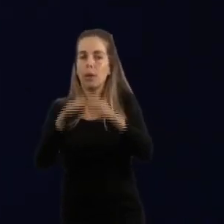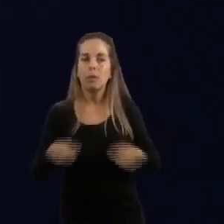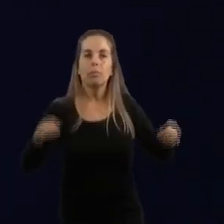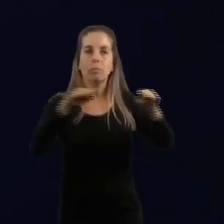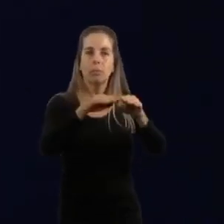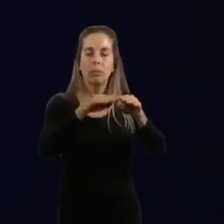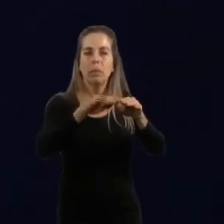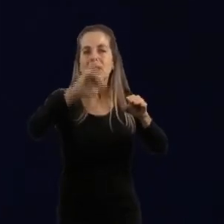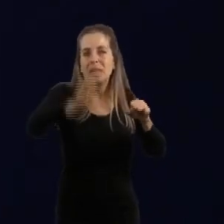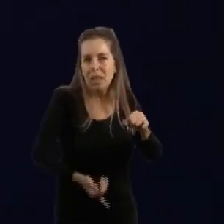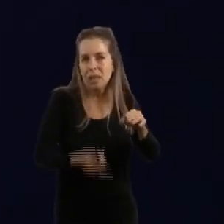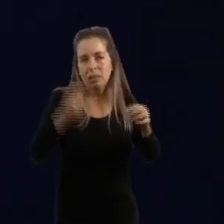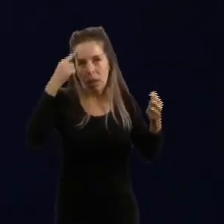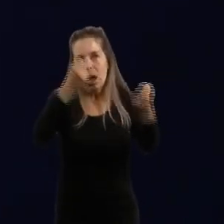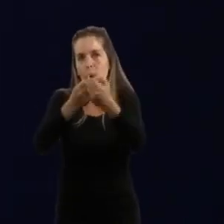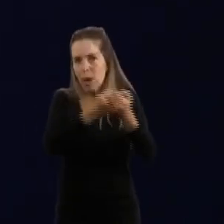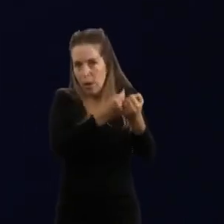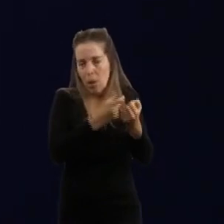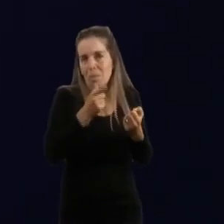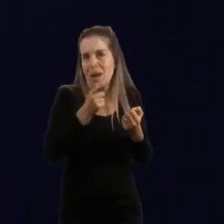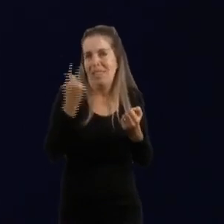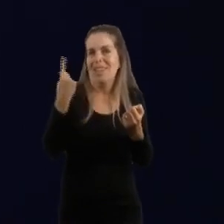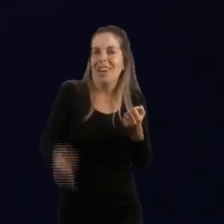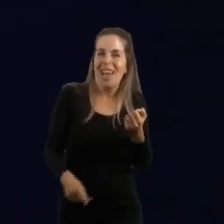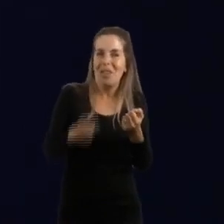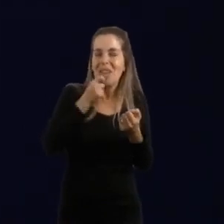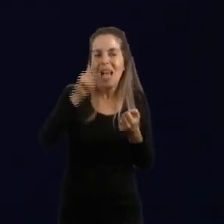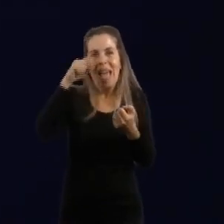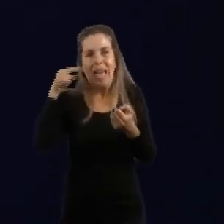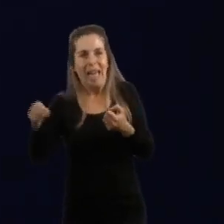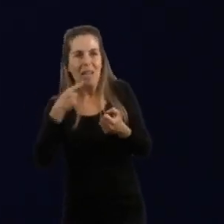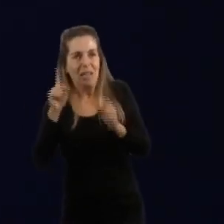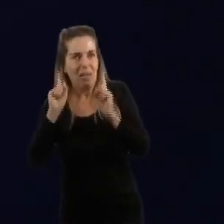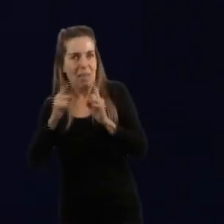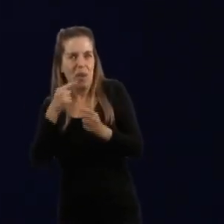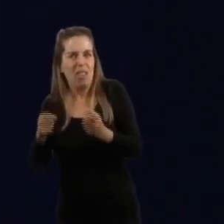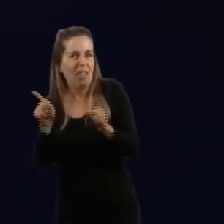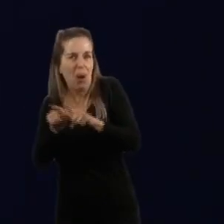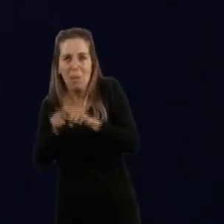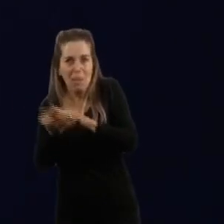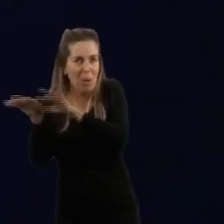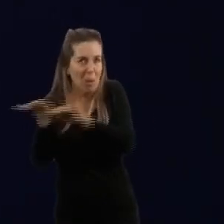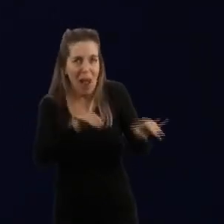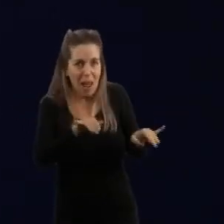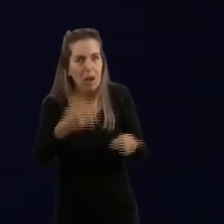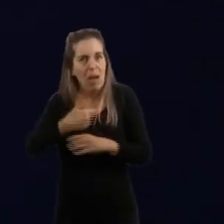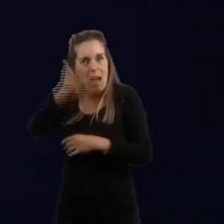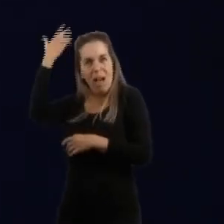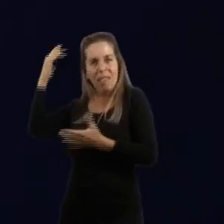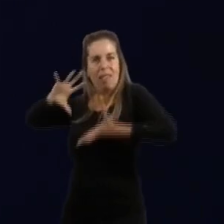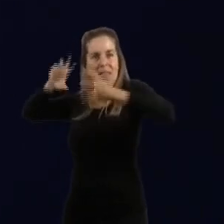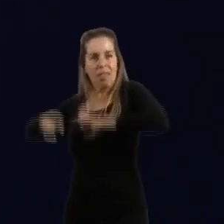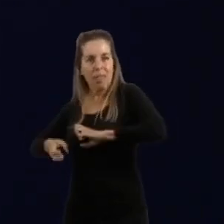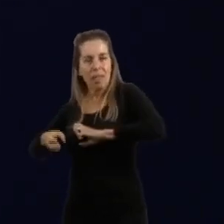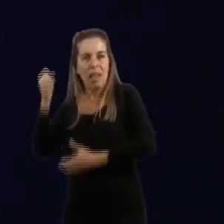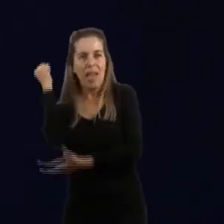también suena exótico que hable de equilibrio fiscal cuando destruyó las cuentas públicas. Y es interesante porque